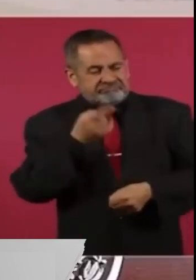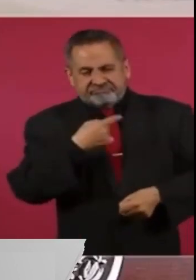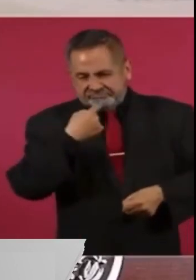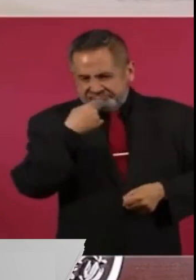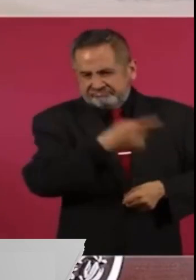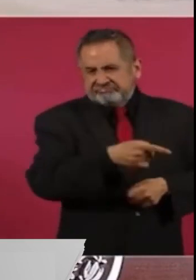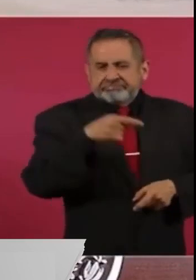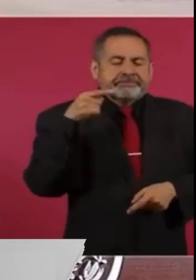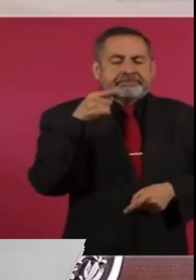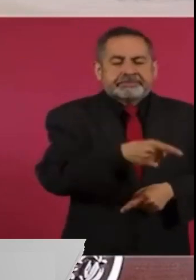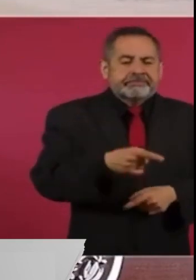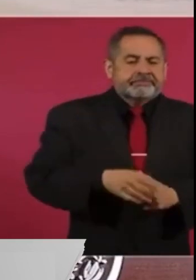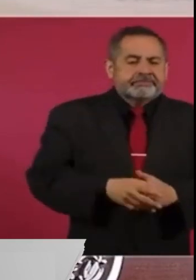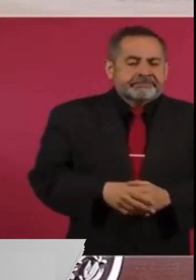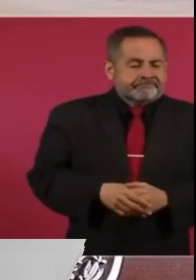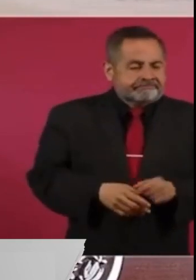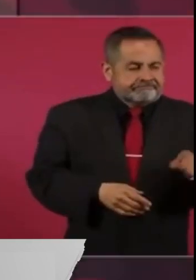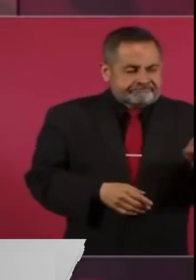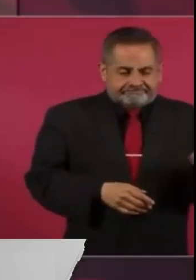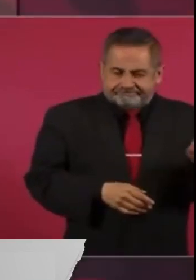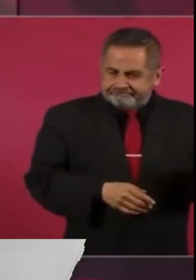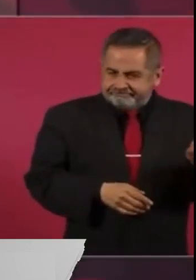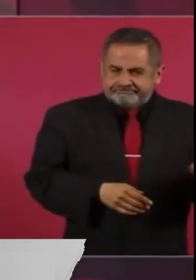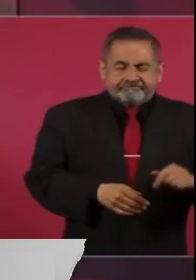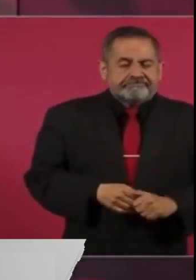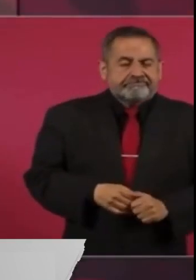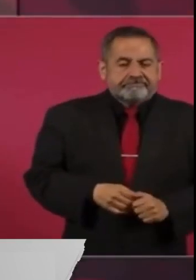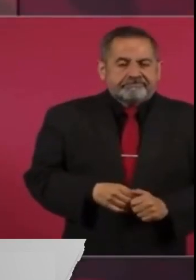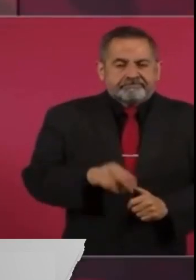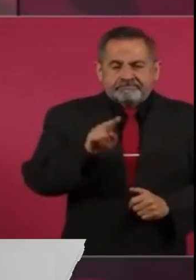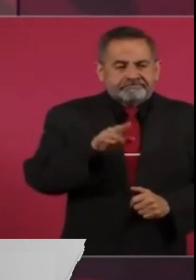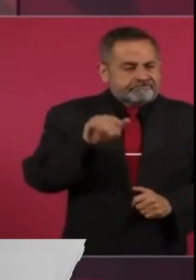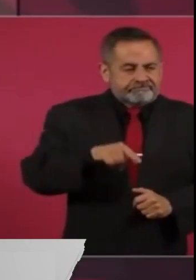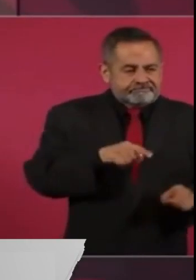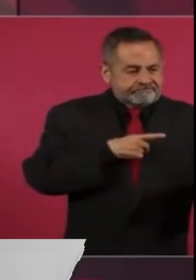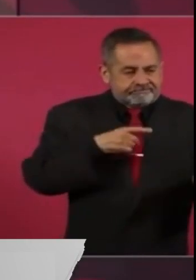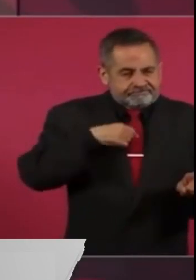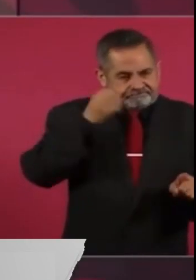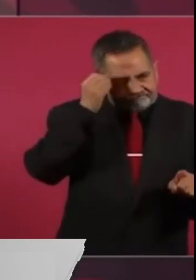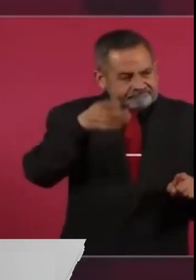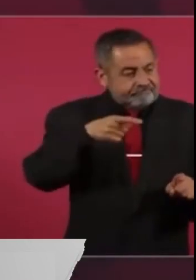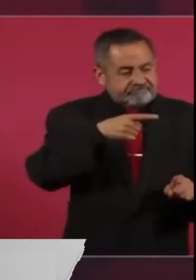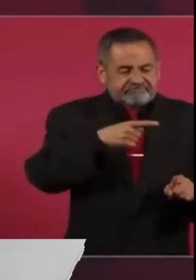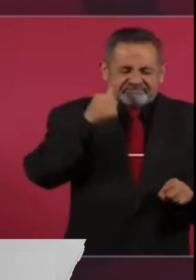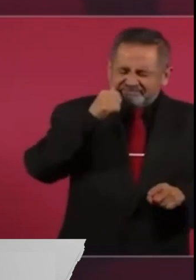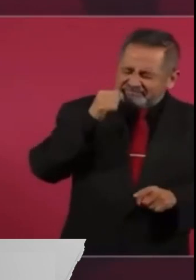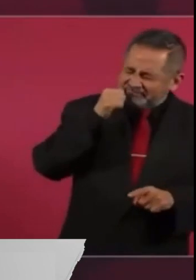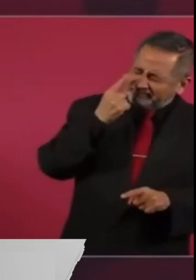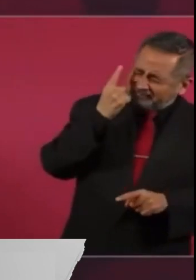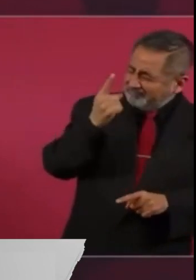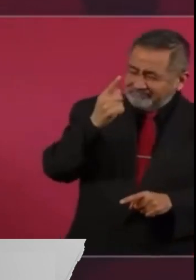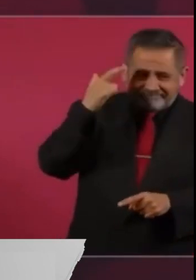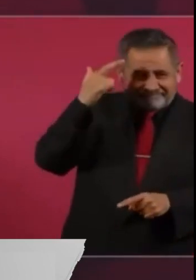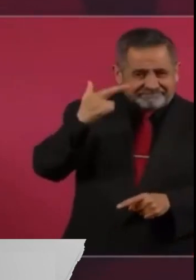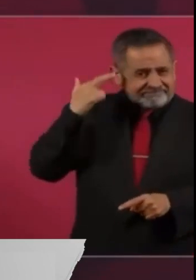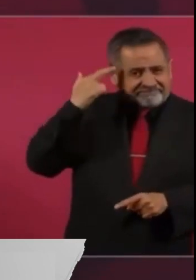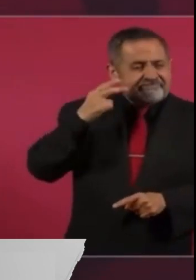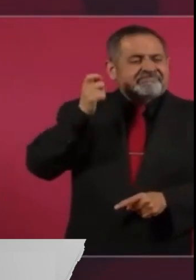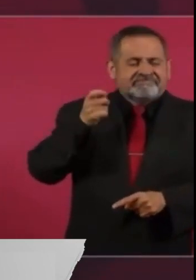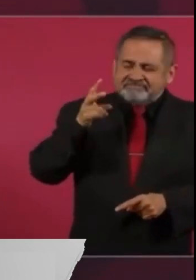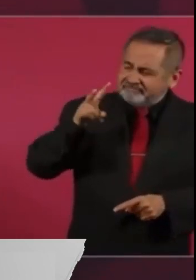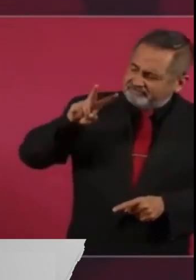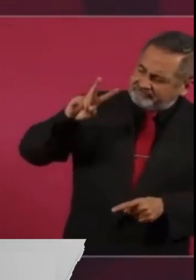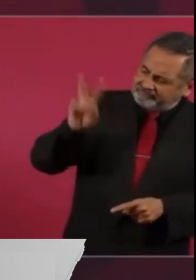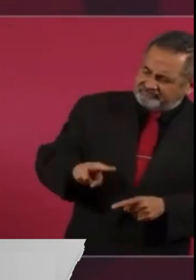y que nunca olvidara que por encima de todo está la verdad y la